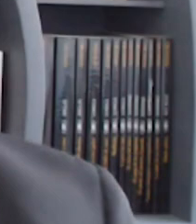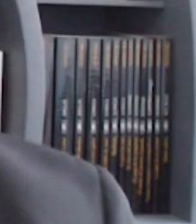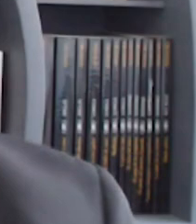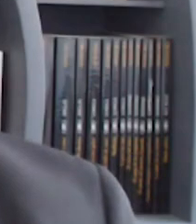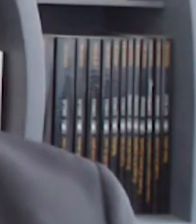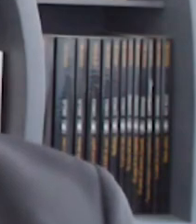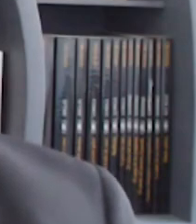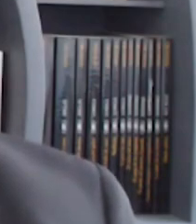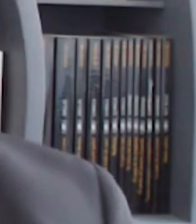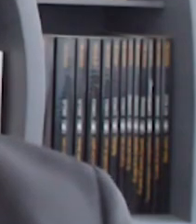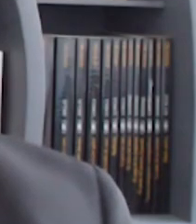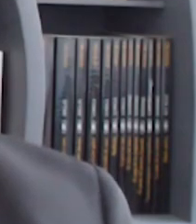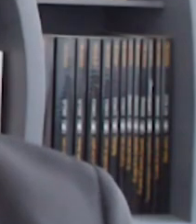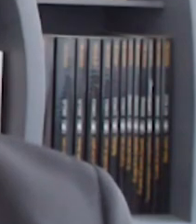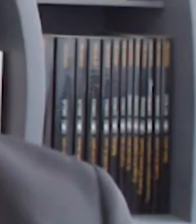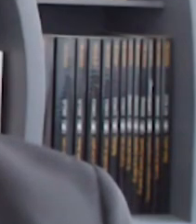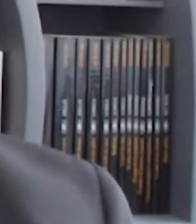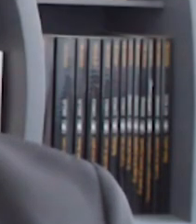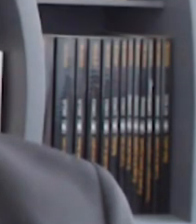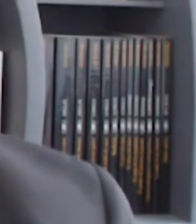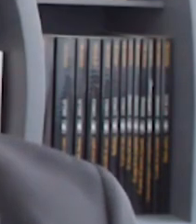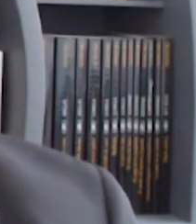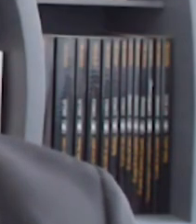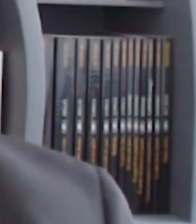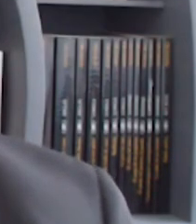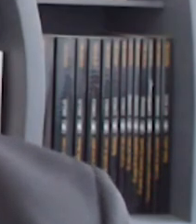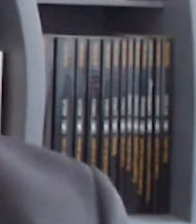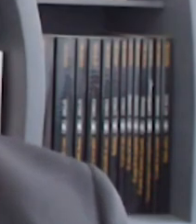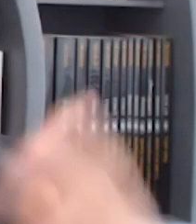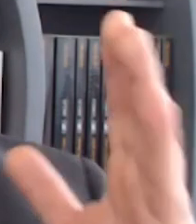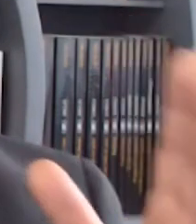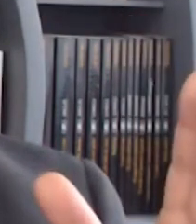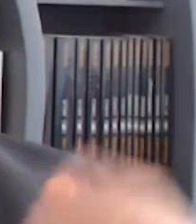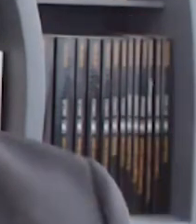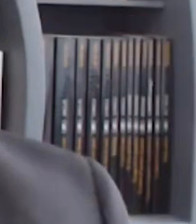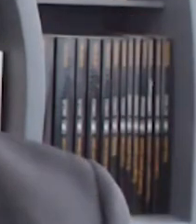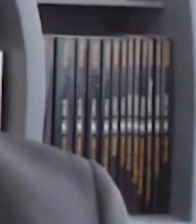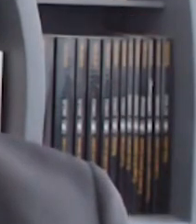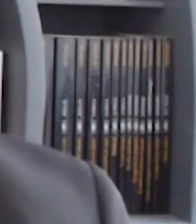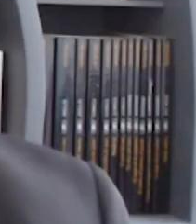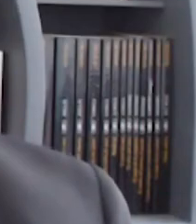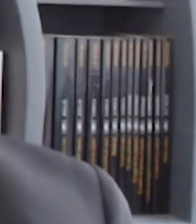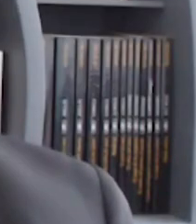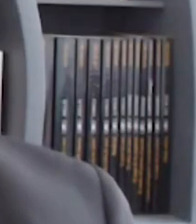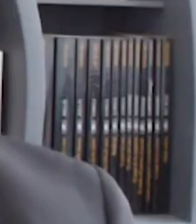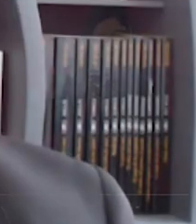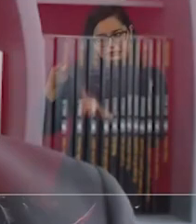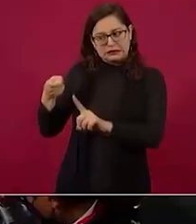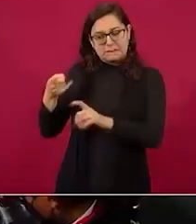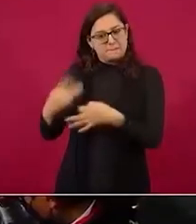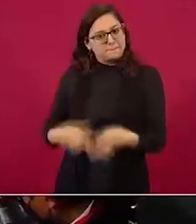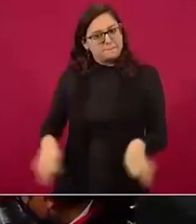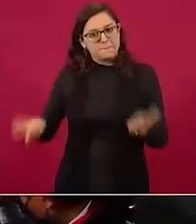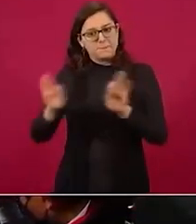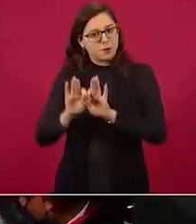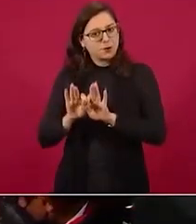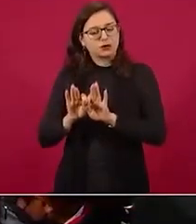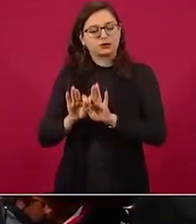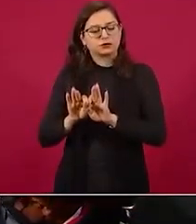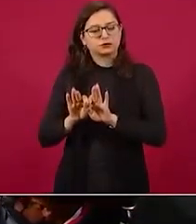otros temas vamos a platicar hoy aquí en Los Datos Duros. Comenzamos.